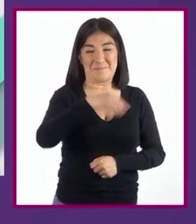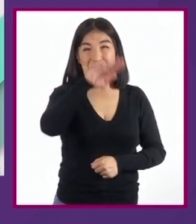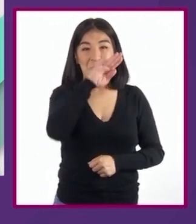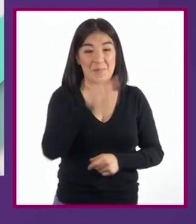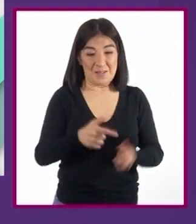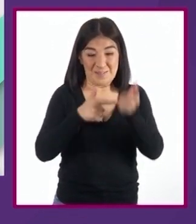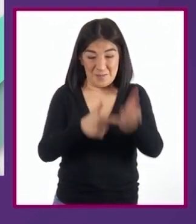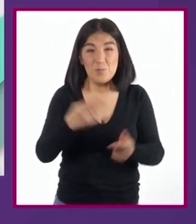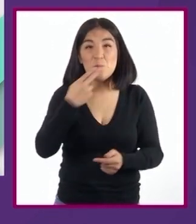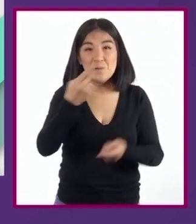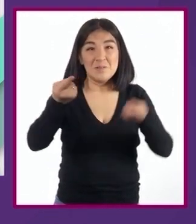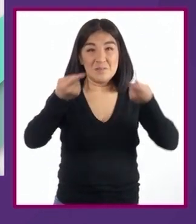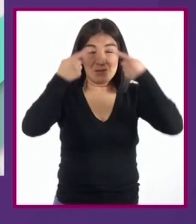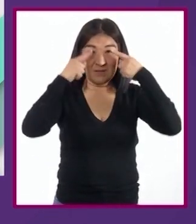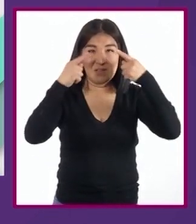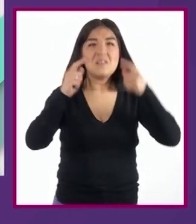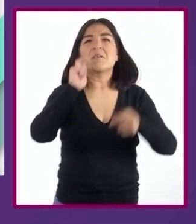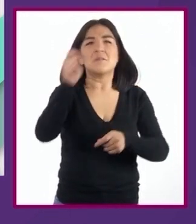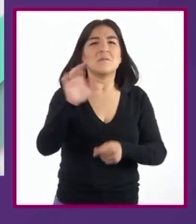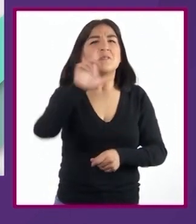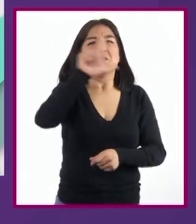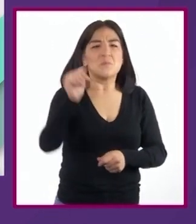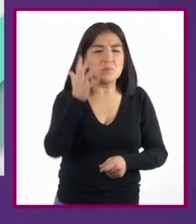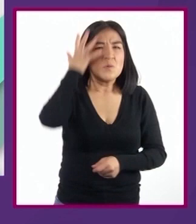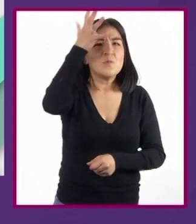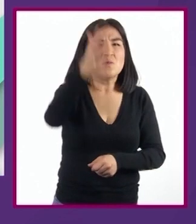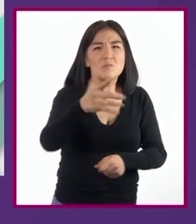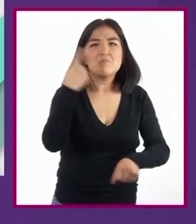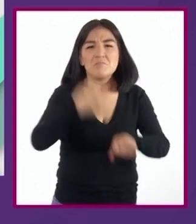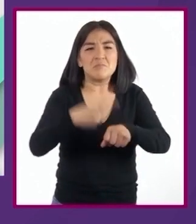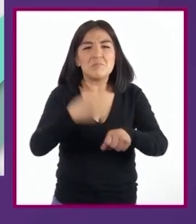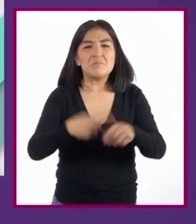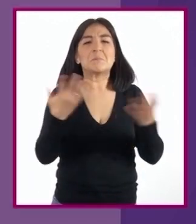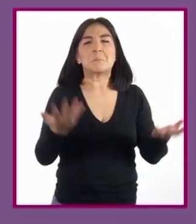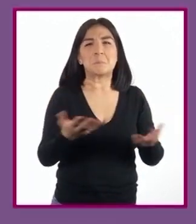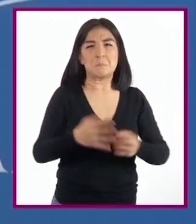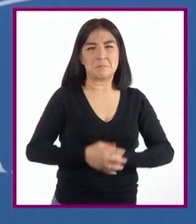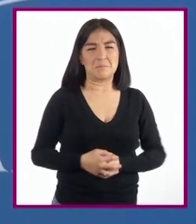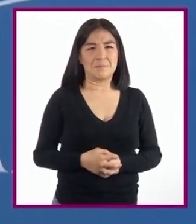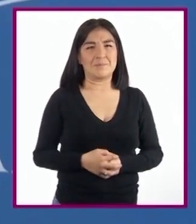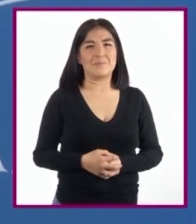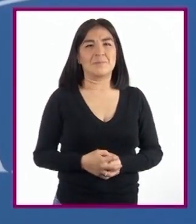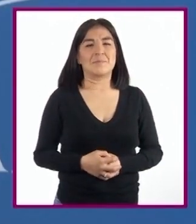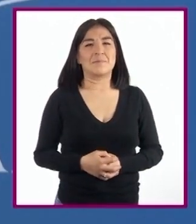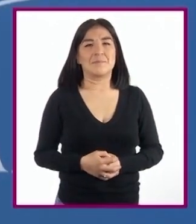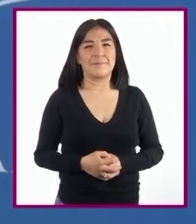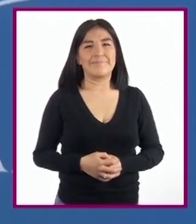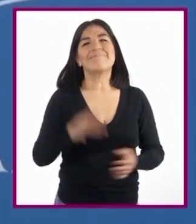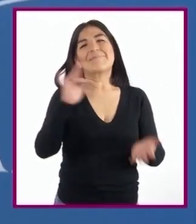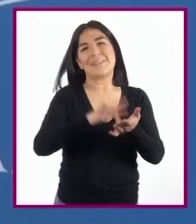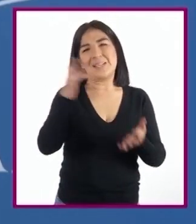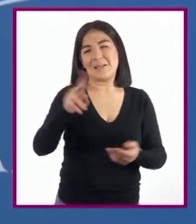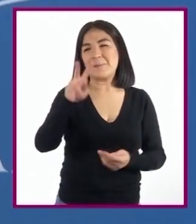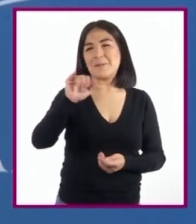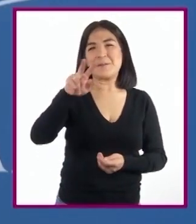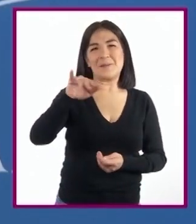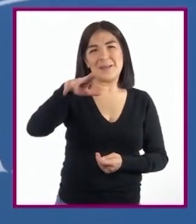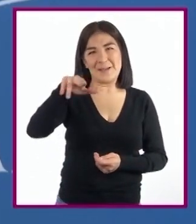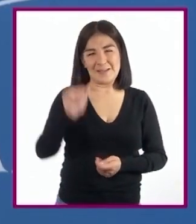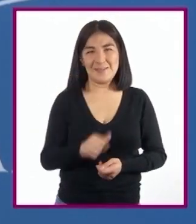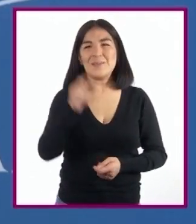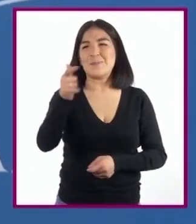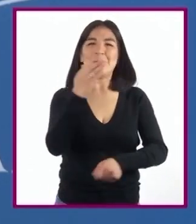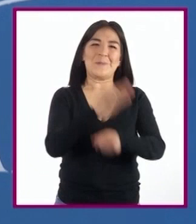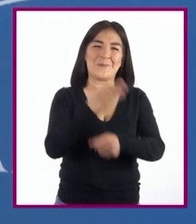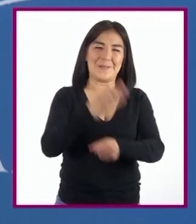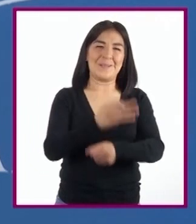usando lentes de contacto, ¿qué enfermedad es más probable que desarrolle? Gracias, Viviana, por compartirnos tus